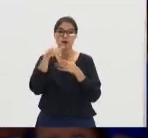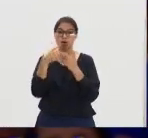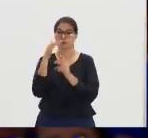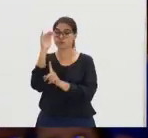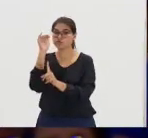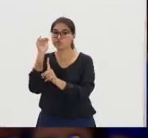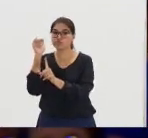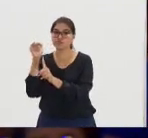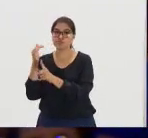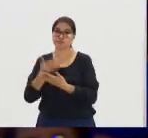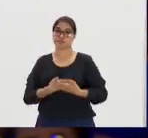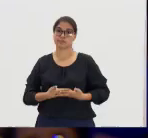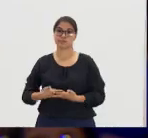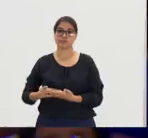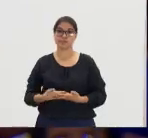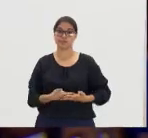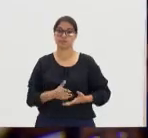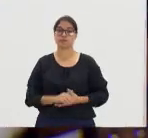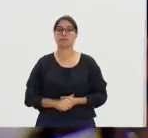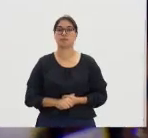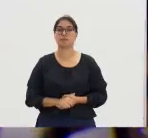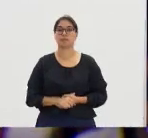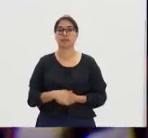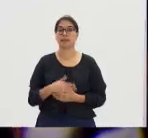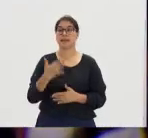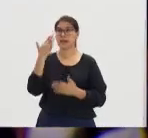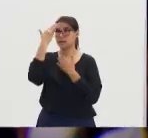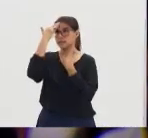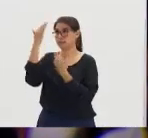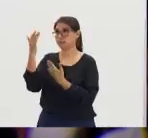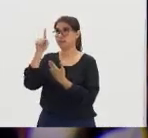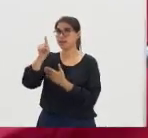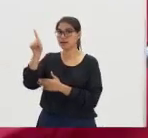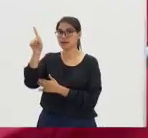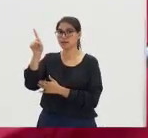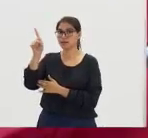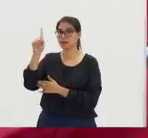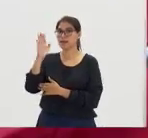El temor a Dios. Es que el que respeta, el que teme a Dios, siempre le va bien.